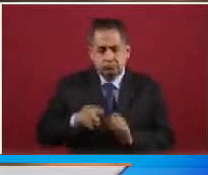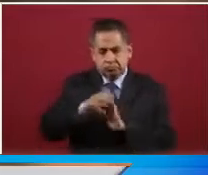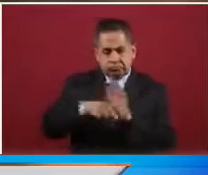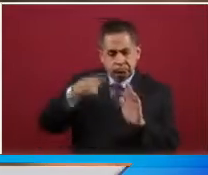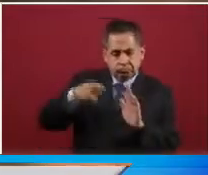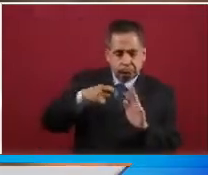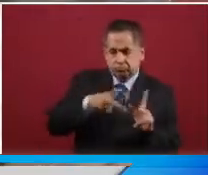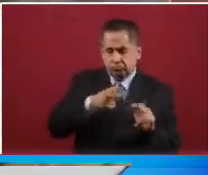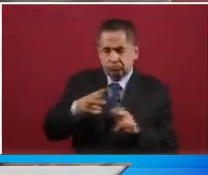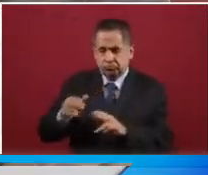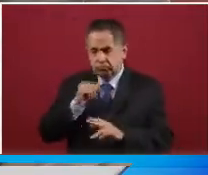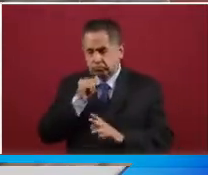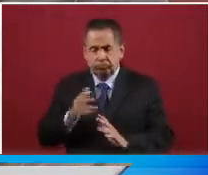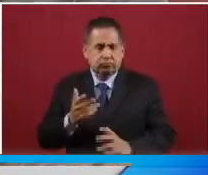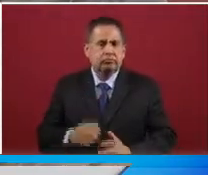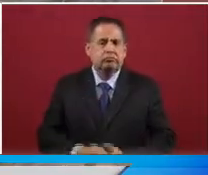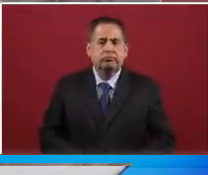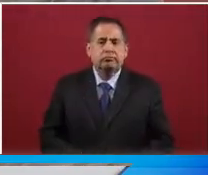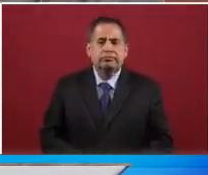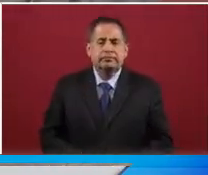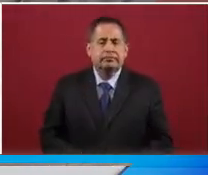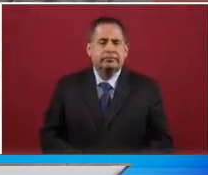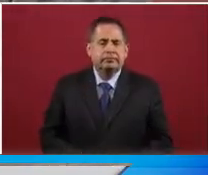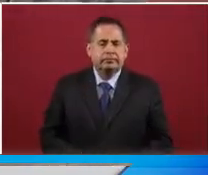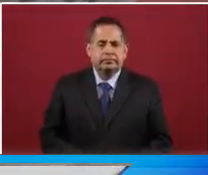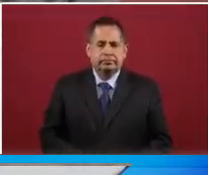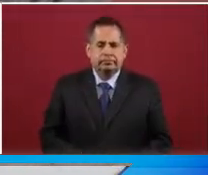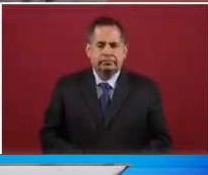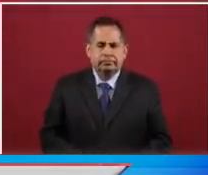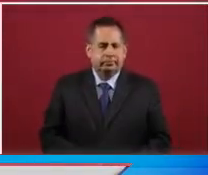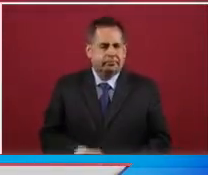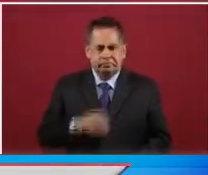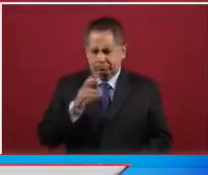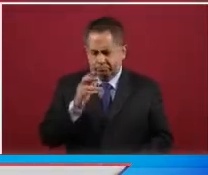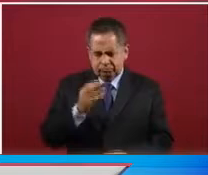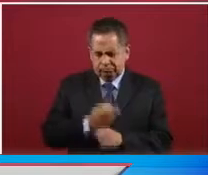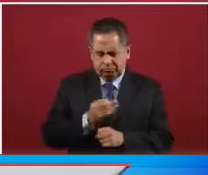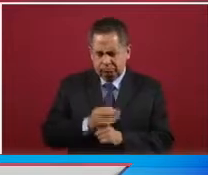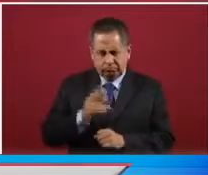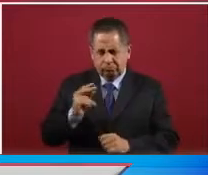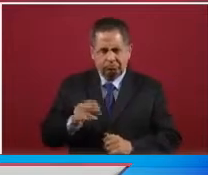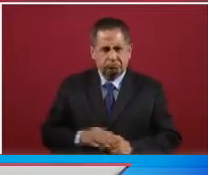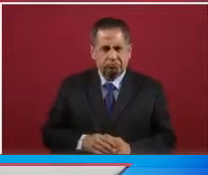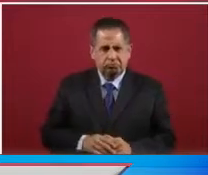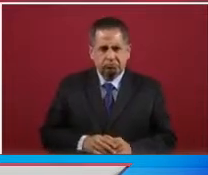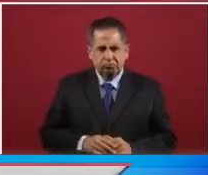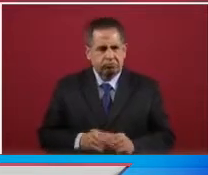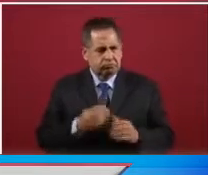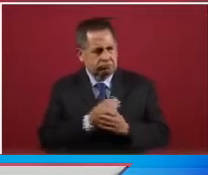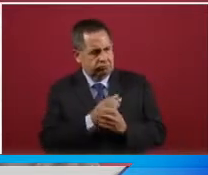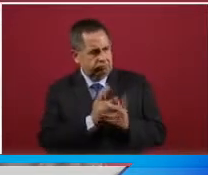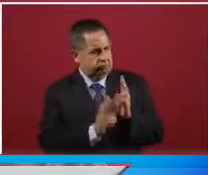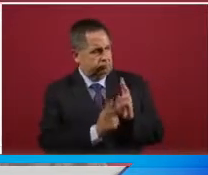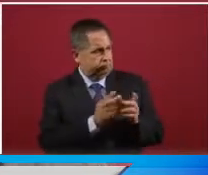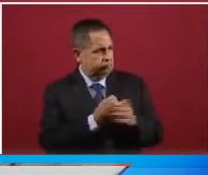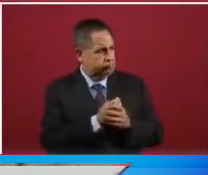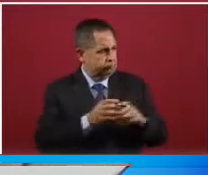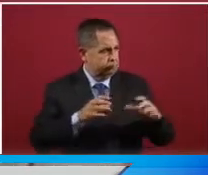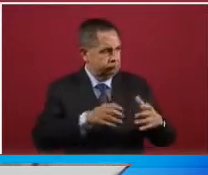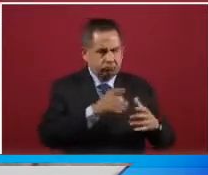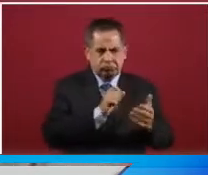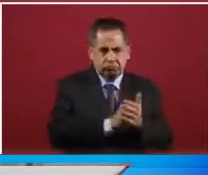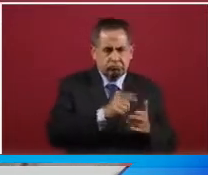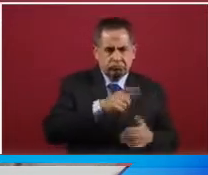Diálogo con los criminales. Pues no se tiene diálogo con